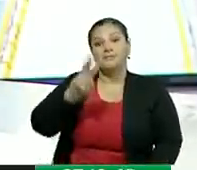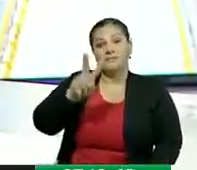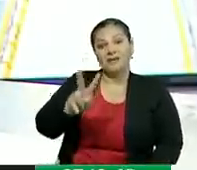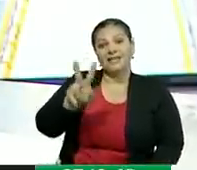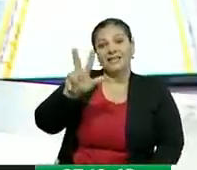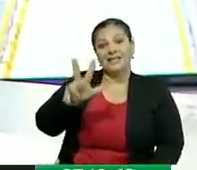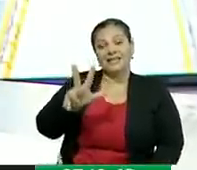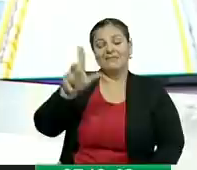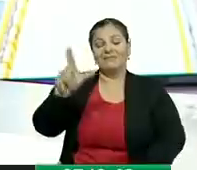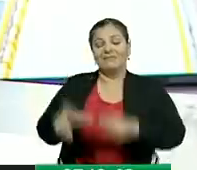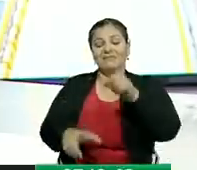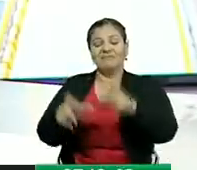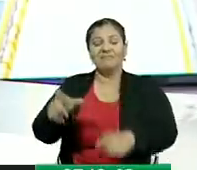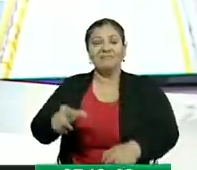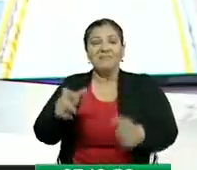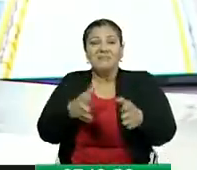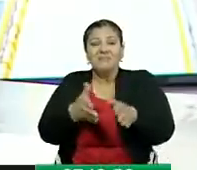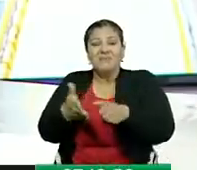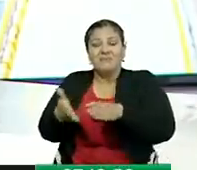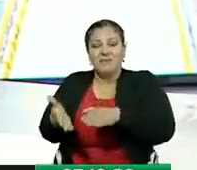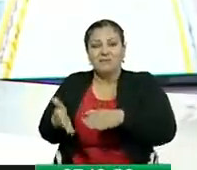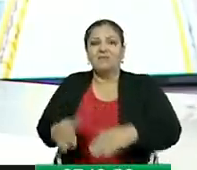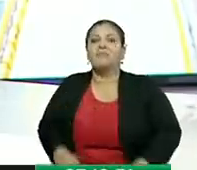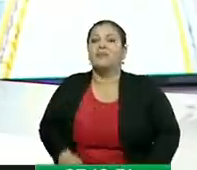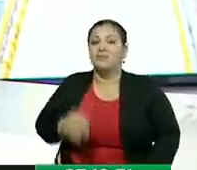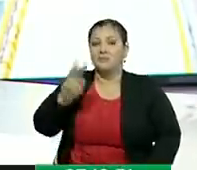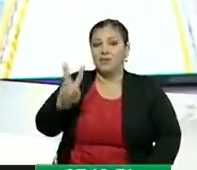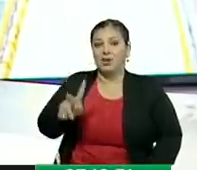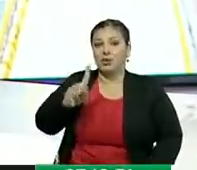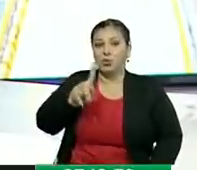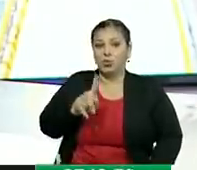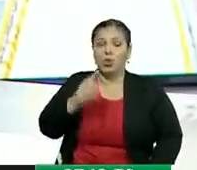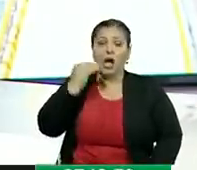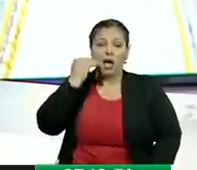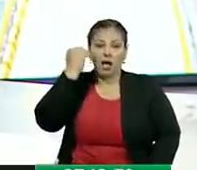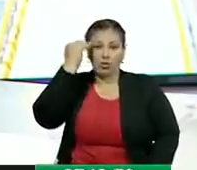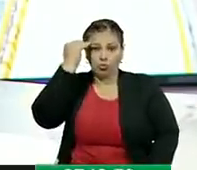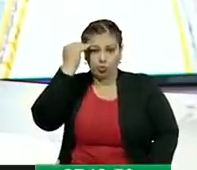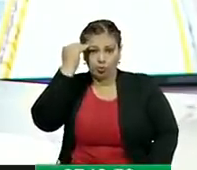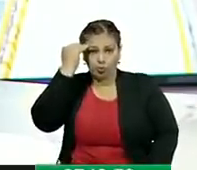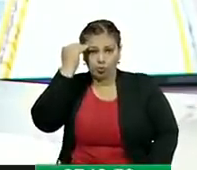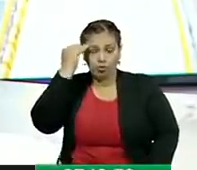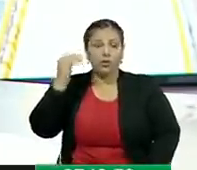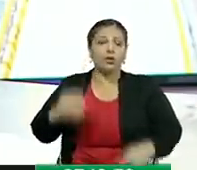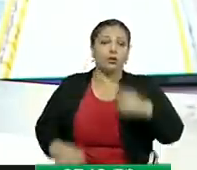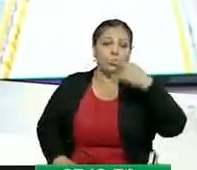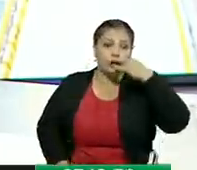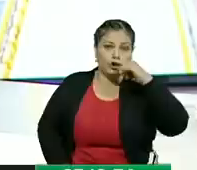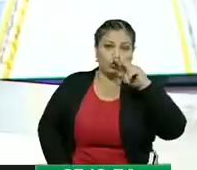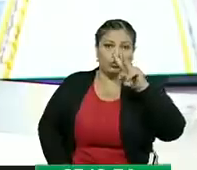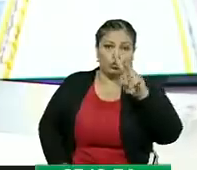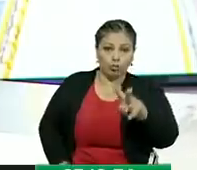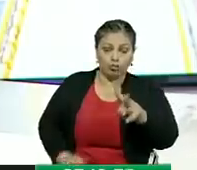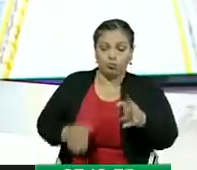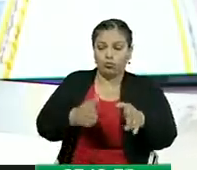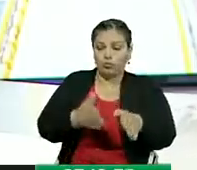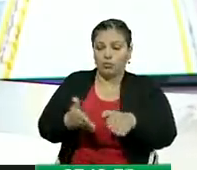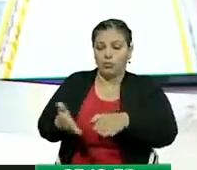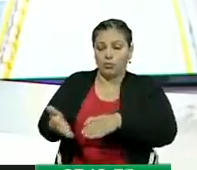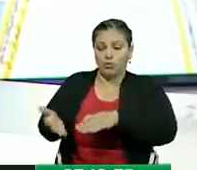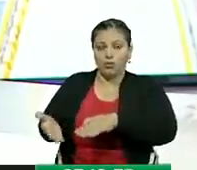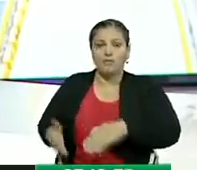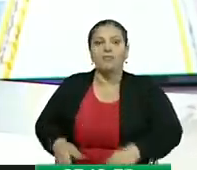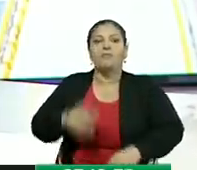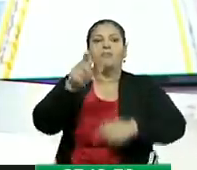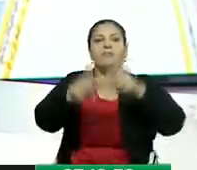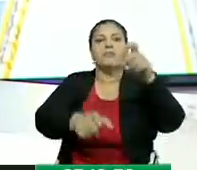personas fallecidas, 21 adultos y 2 niños, y para hablar con mayor precisión, alrededor de 14 personas